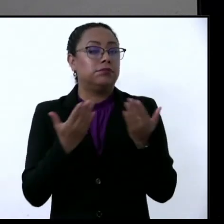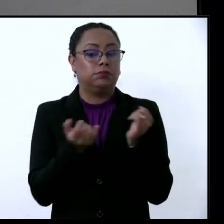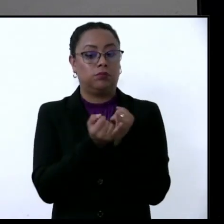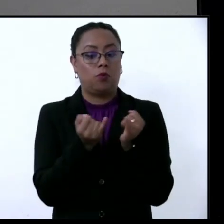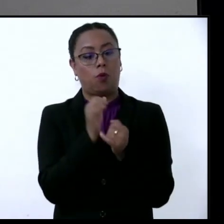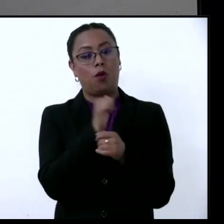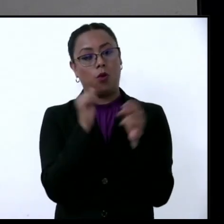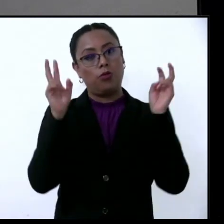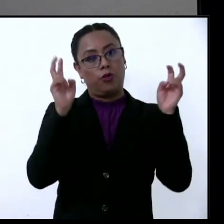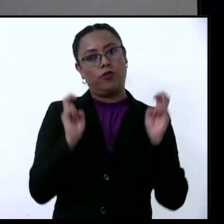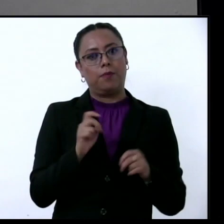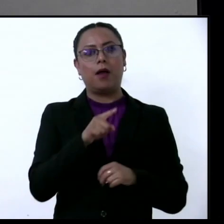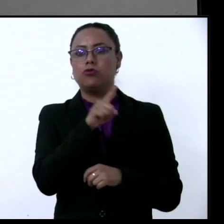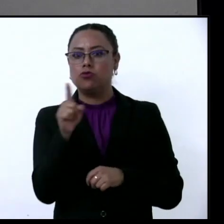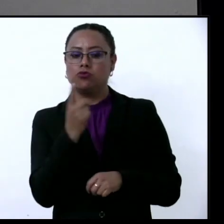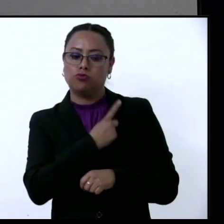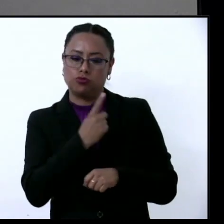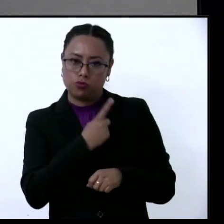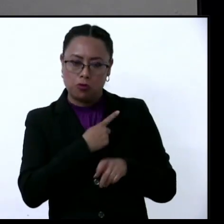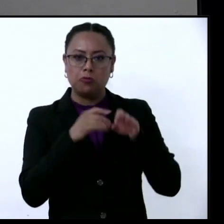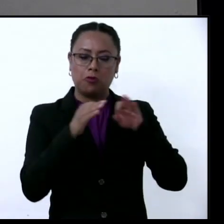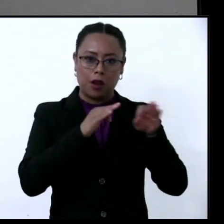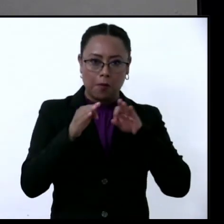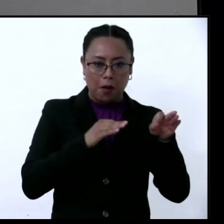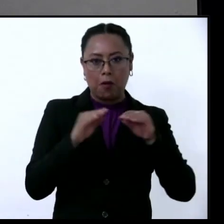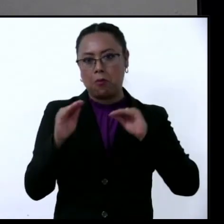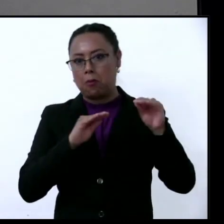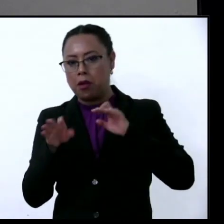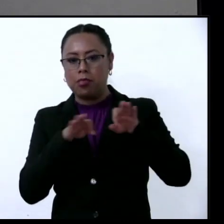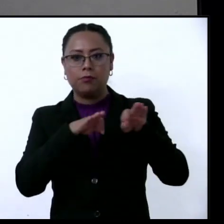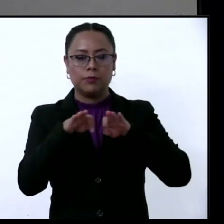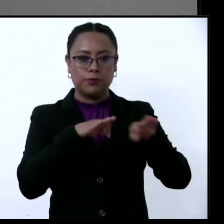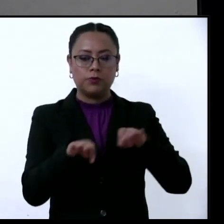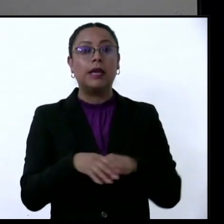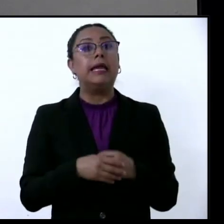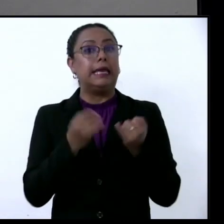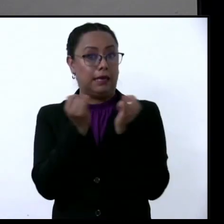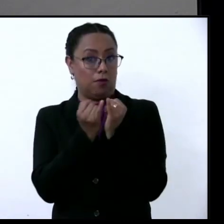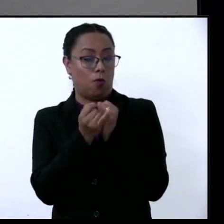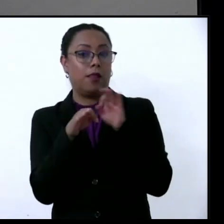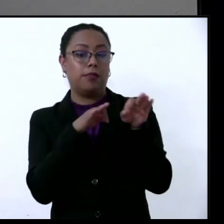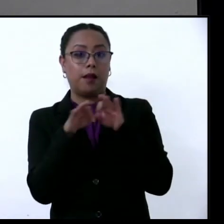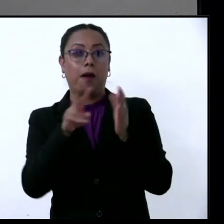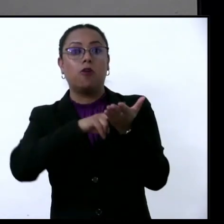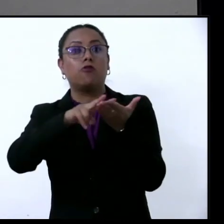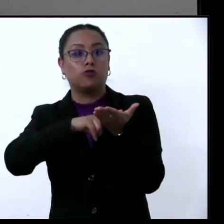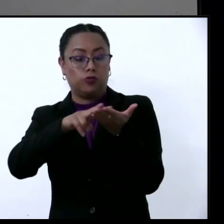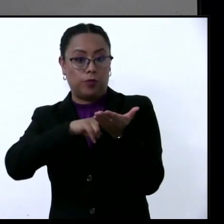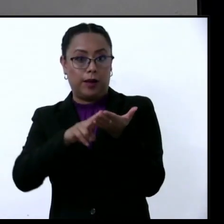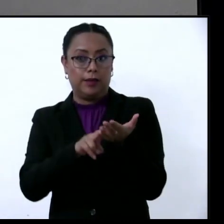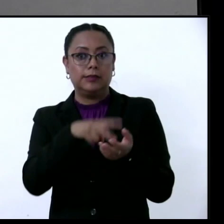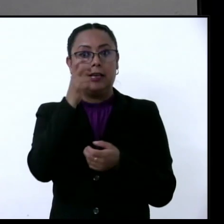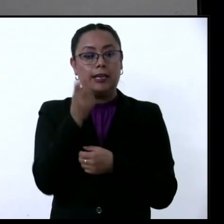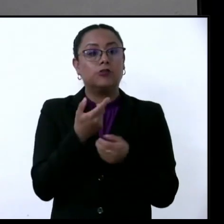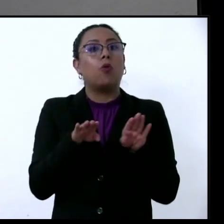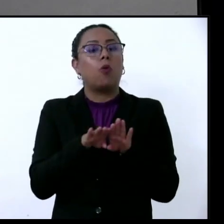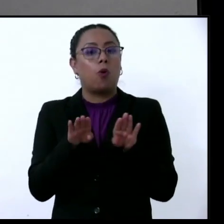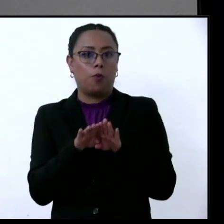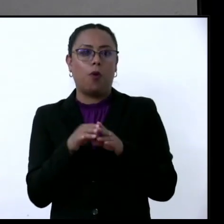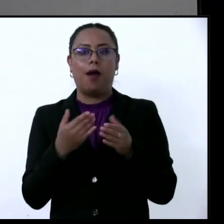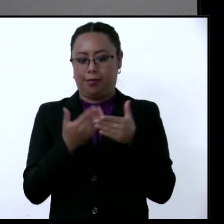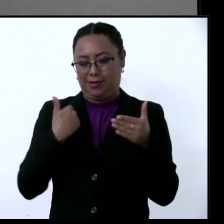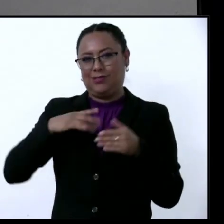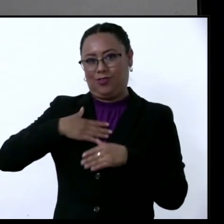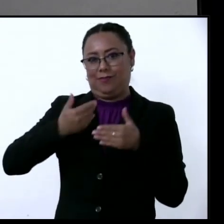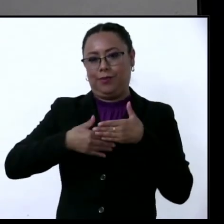marcha es Empléate, trabajo temporal, movilidad laboral, y también empleos verdes. En empleos verdes, lo empiezo de atrás para adelante,